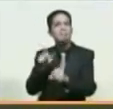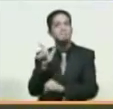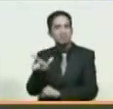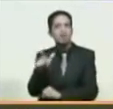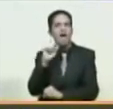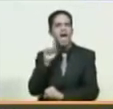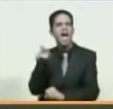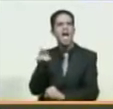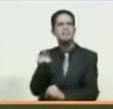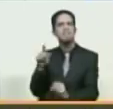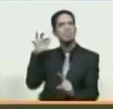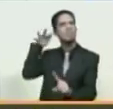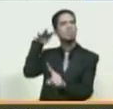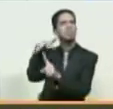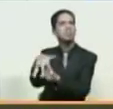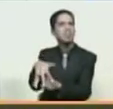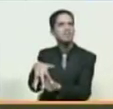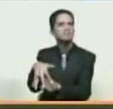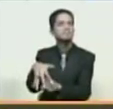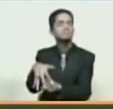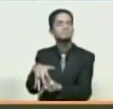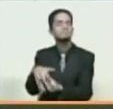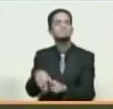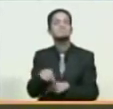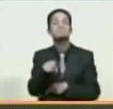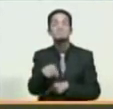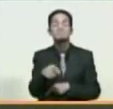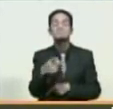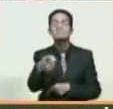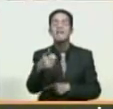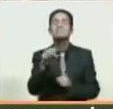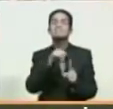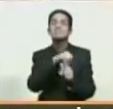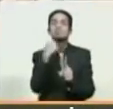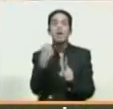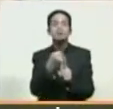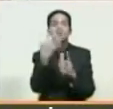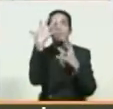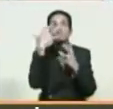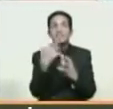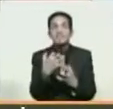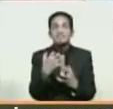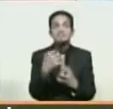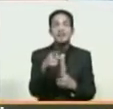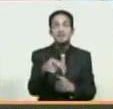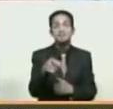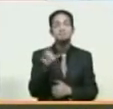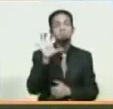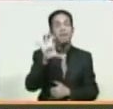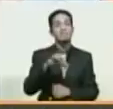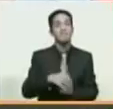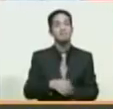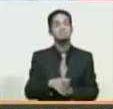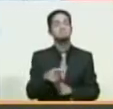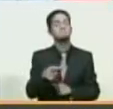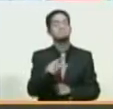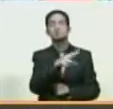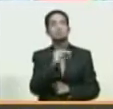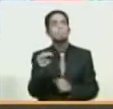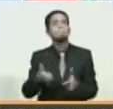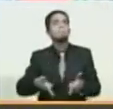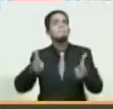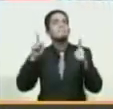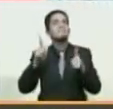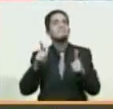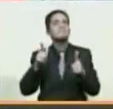tendencia ideológica. Eran días muy tristes para nuestra patria, donde se impedía el